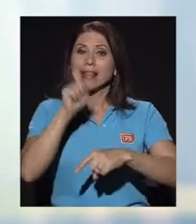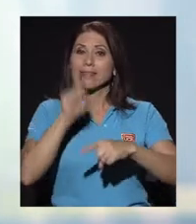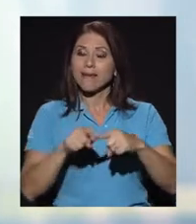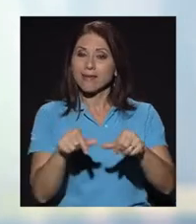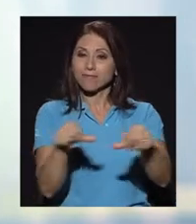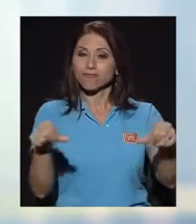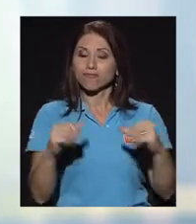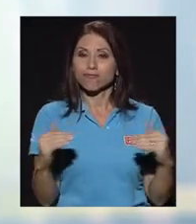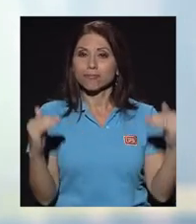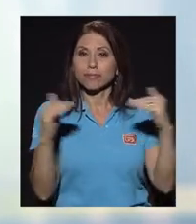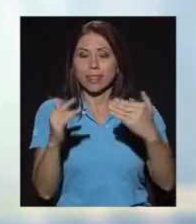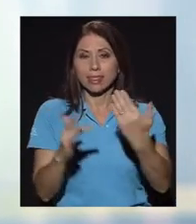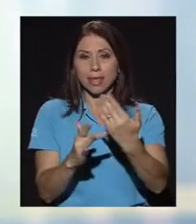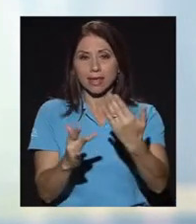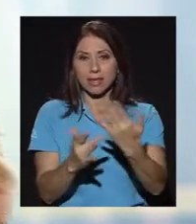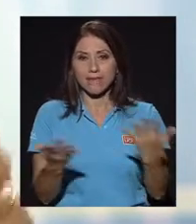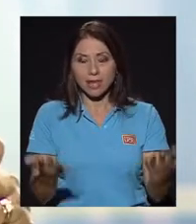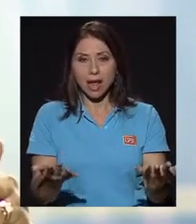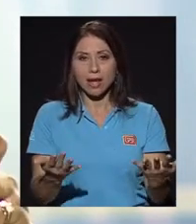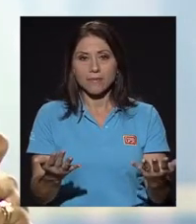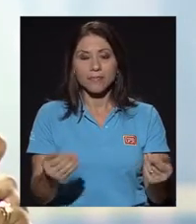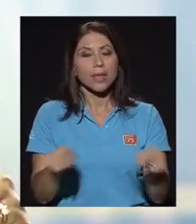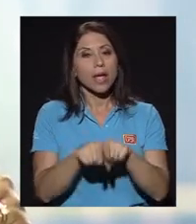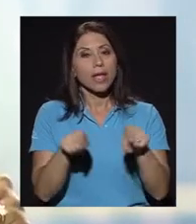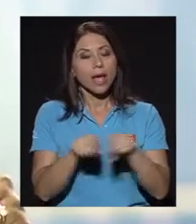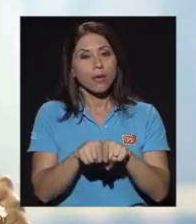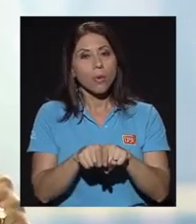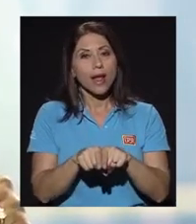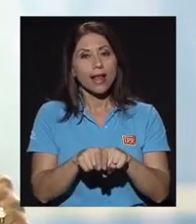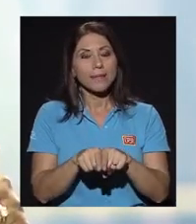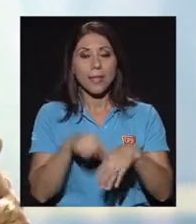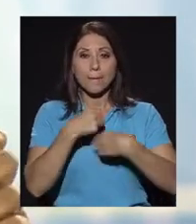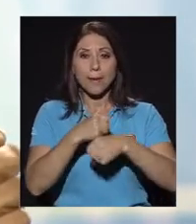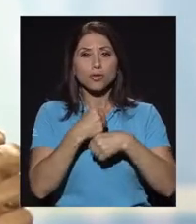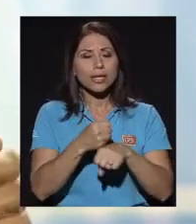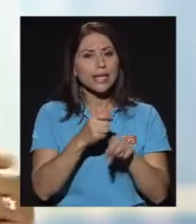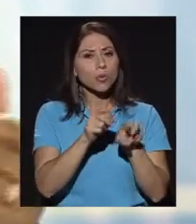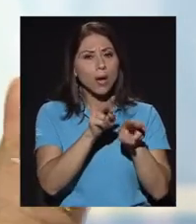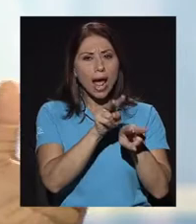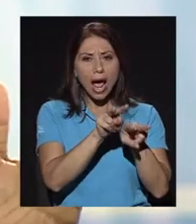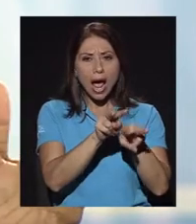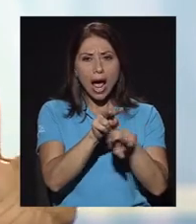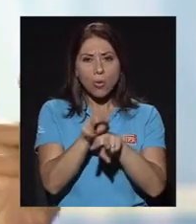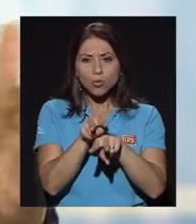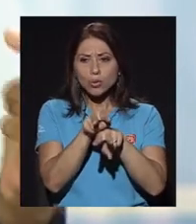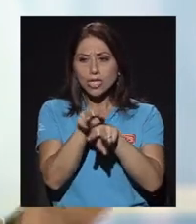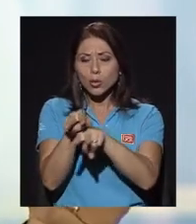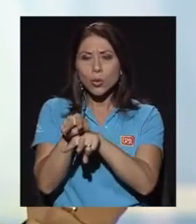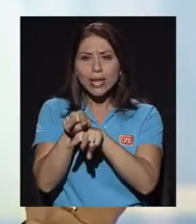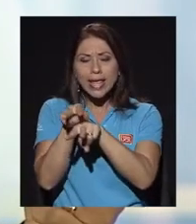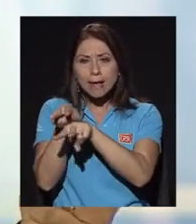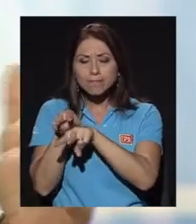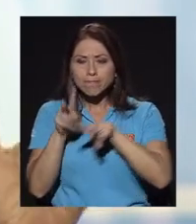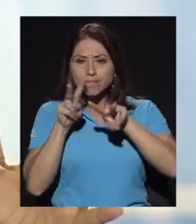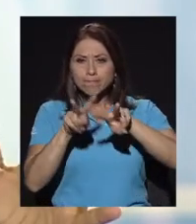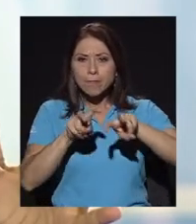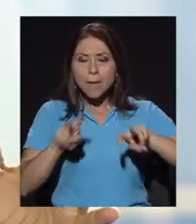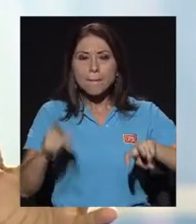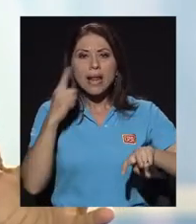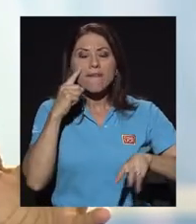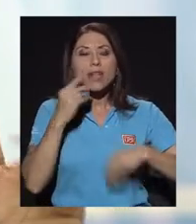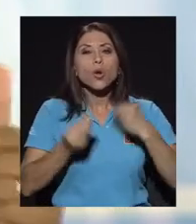municipalidad, al igual que vamos a hacer una auditoría para ver cómo está la captación